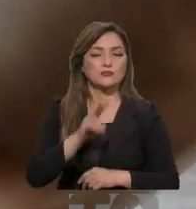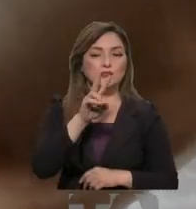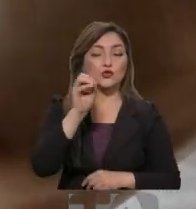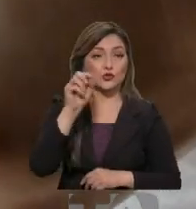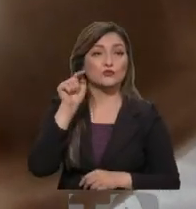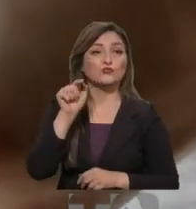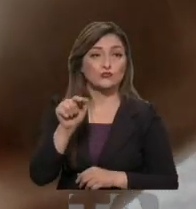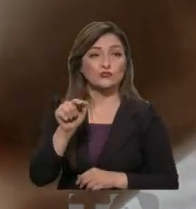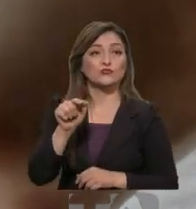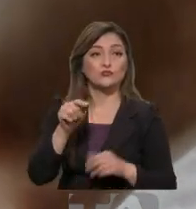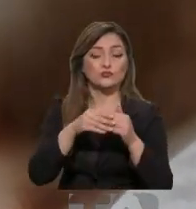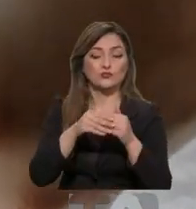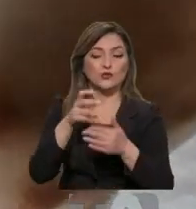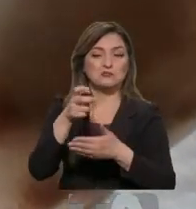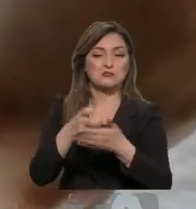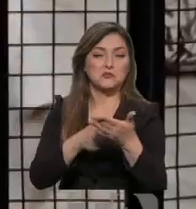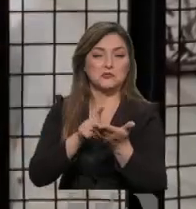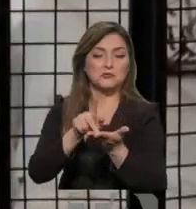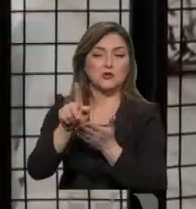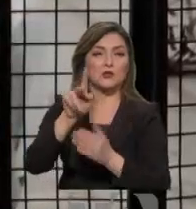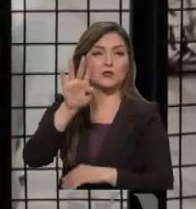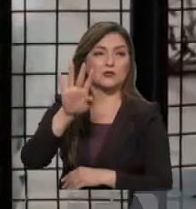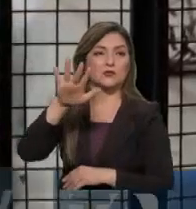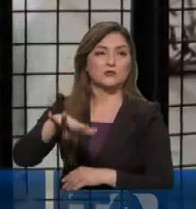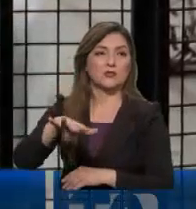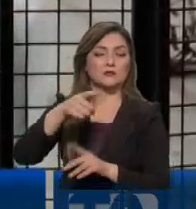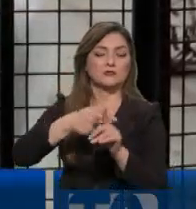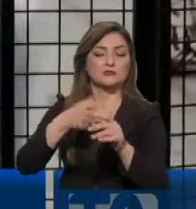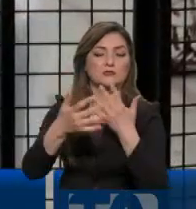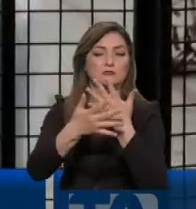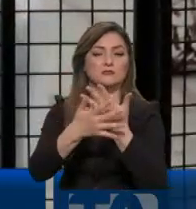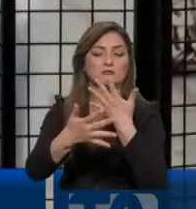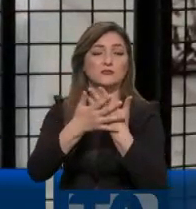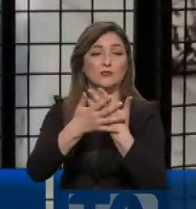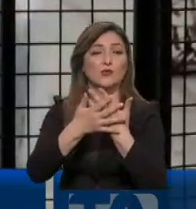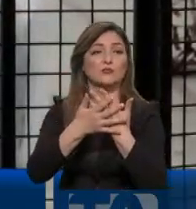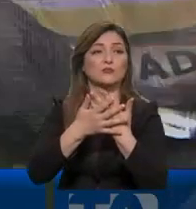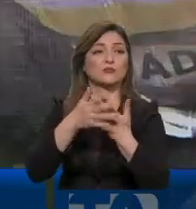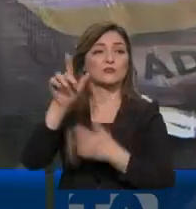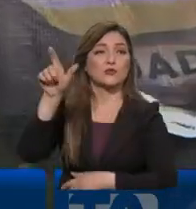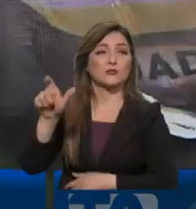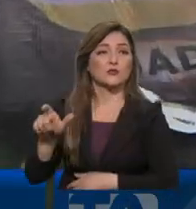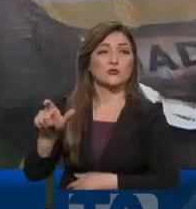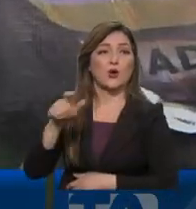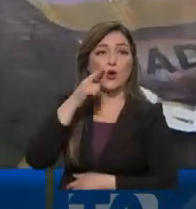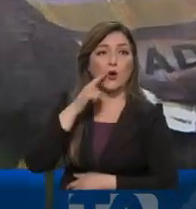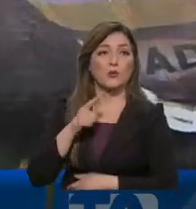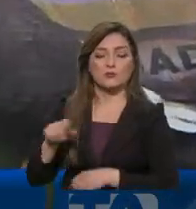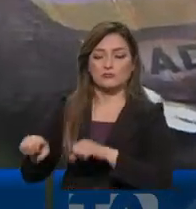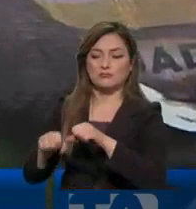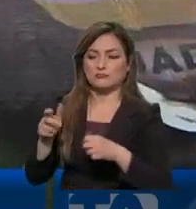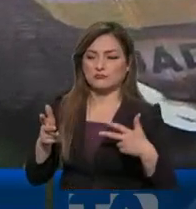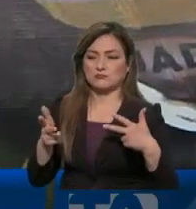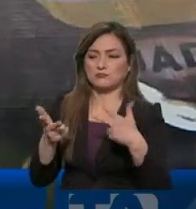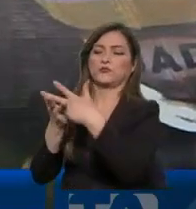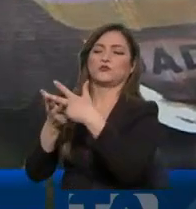200 mil dólares de multa como reparación y 45 meses de cárcel es la sentencia que tendrá que cumplir el hombre que atropelló al